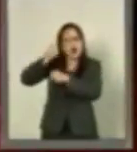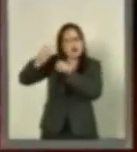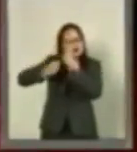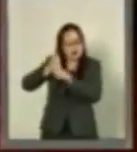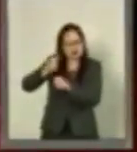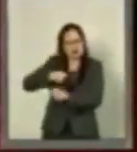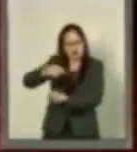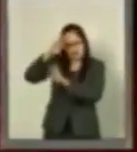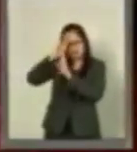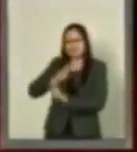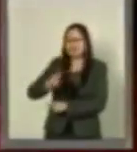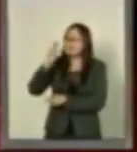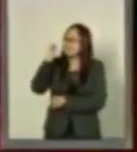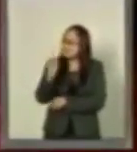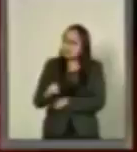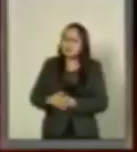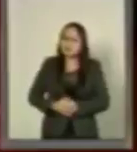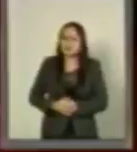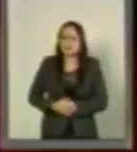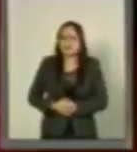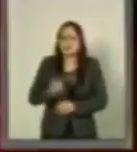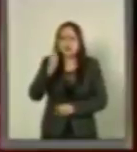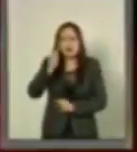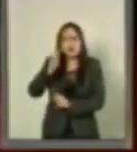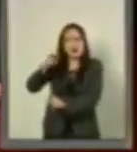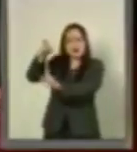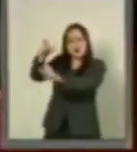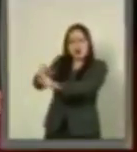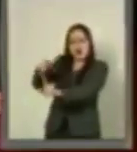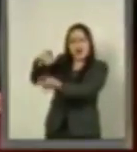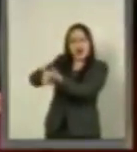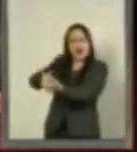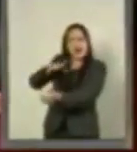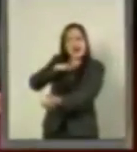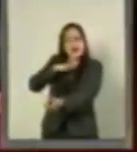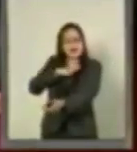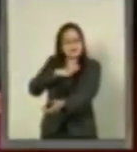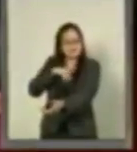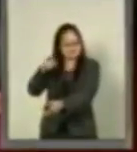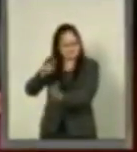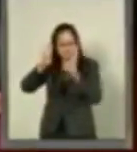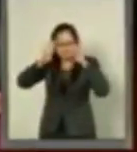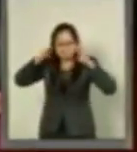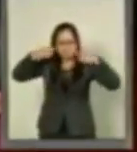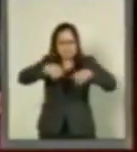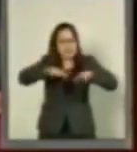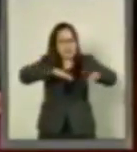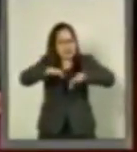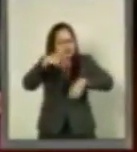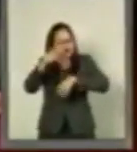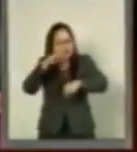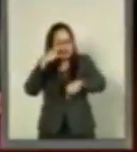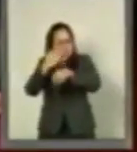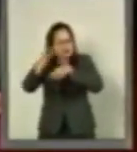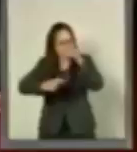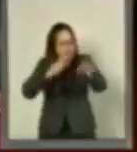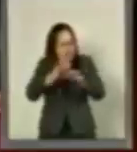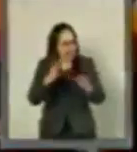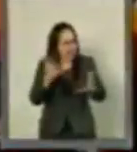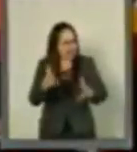respetarlo, de ver en usted un agente que se aplica en la responsabilidad de su encargo.